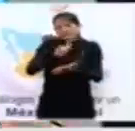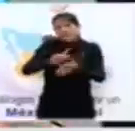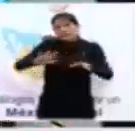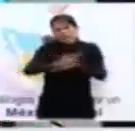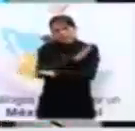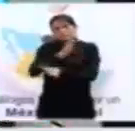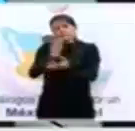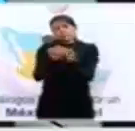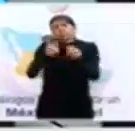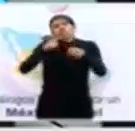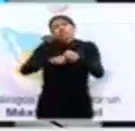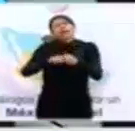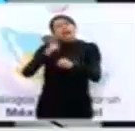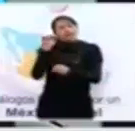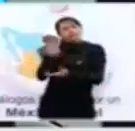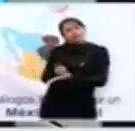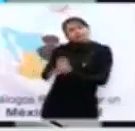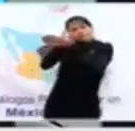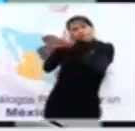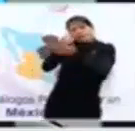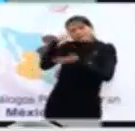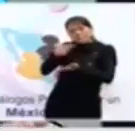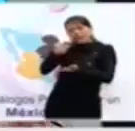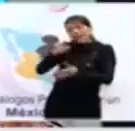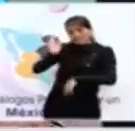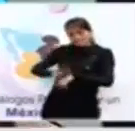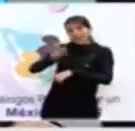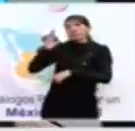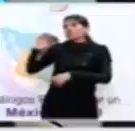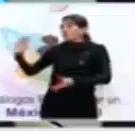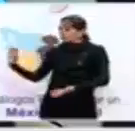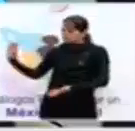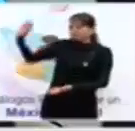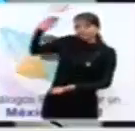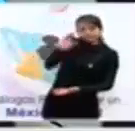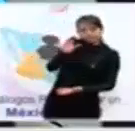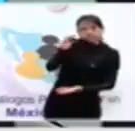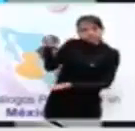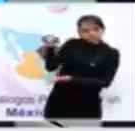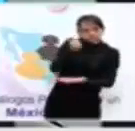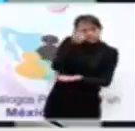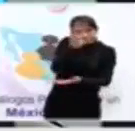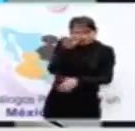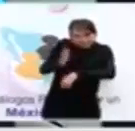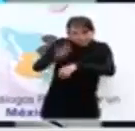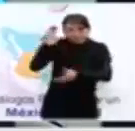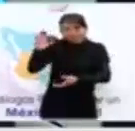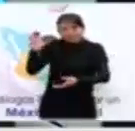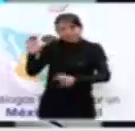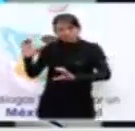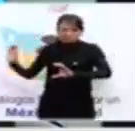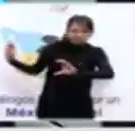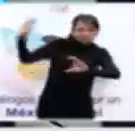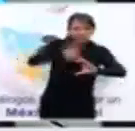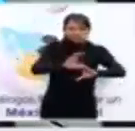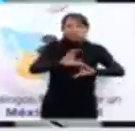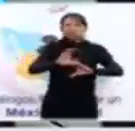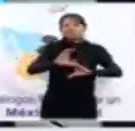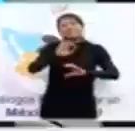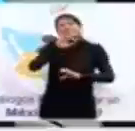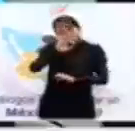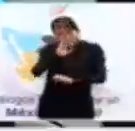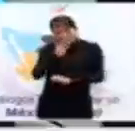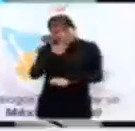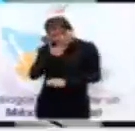tuviéramos un amplio presupuesto para el campo, eso no es cuestionable. El problema es la forma como está dirigido. Dedicamos